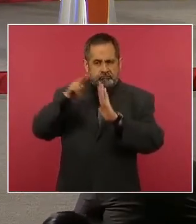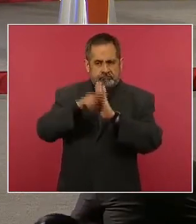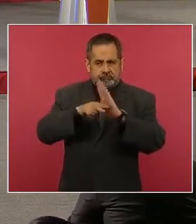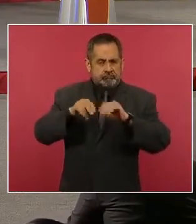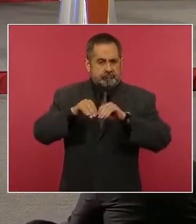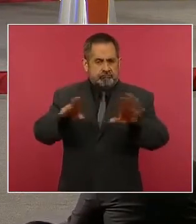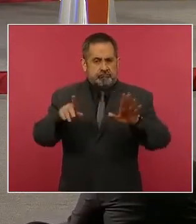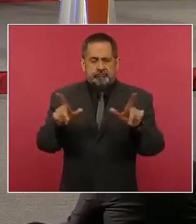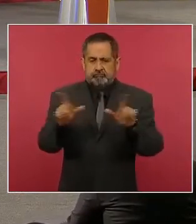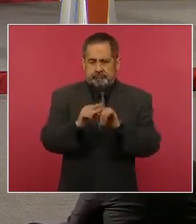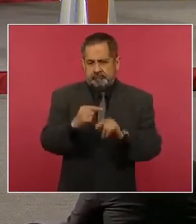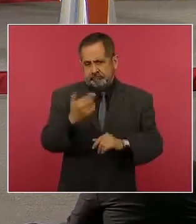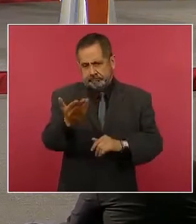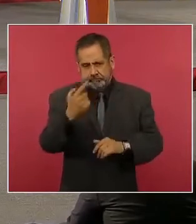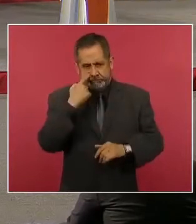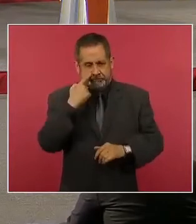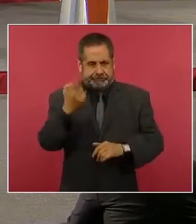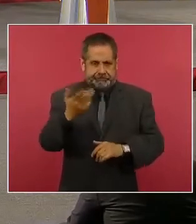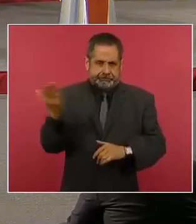sería ¿cuánto?